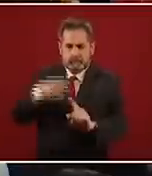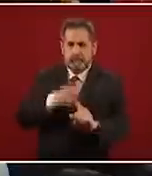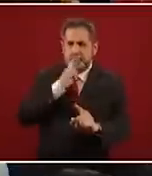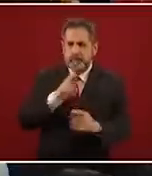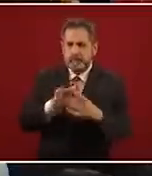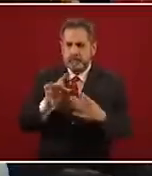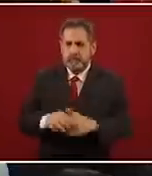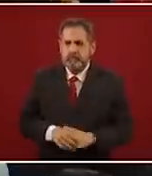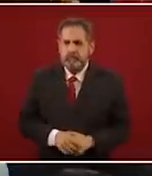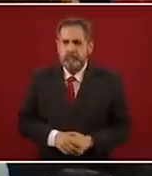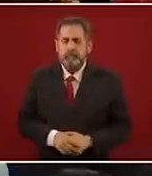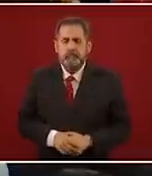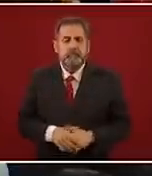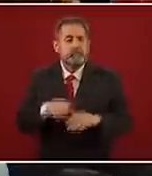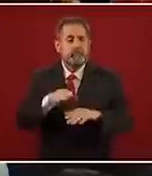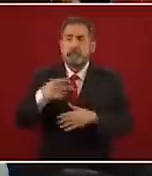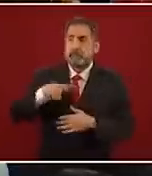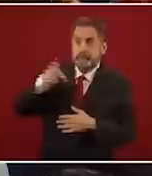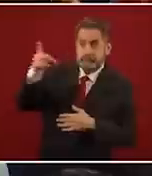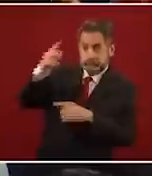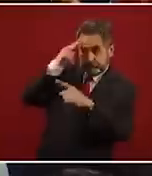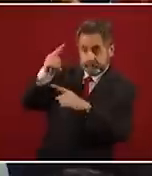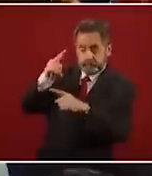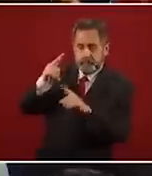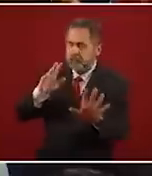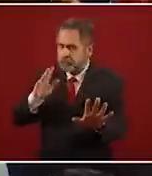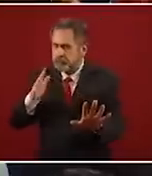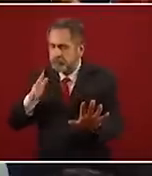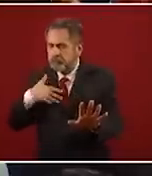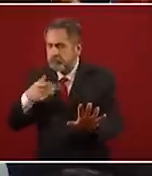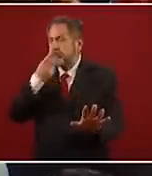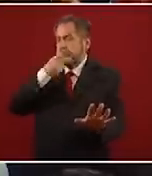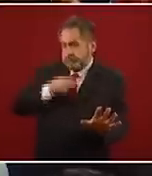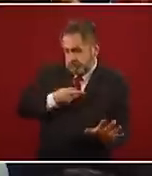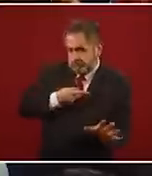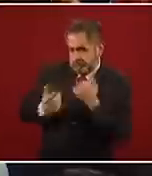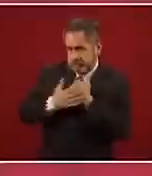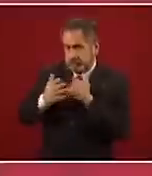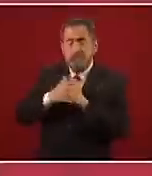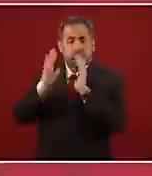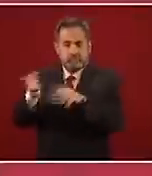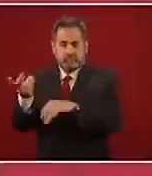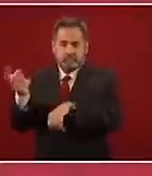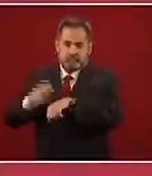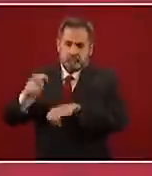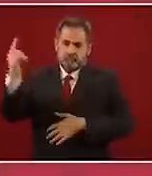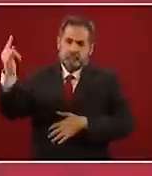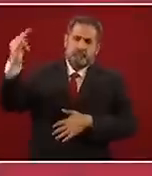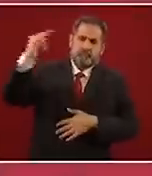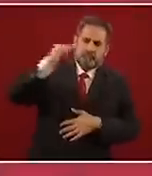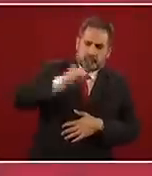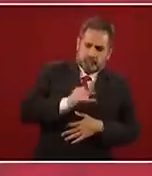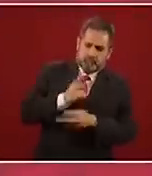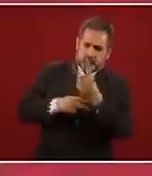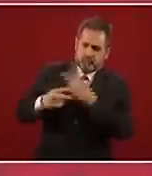al ciudadano mexicano, entiendo que ya estaba en camino, a reserva de que no tenga la información actualizada, pero creo que ya muy